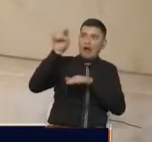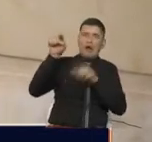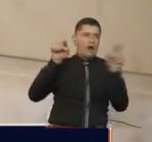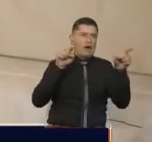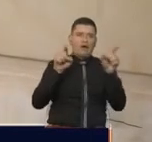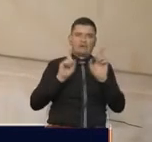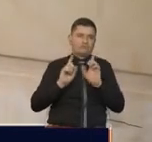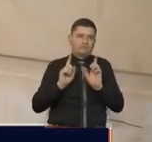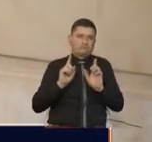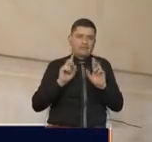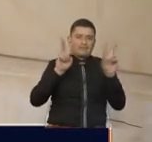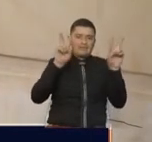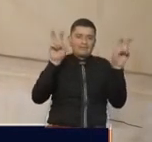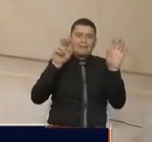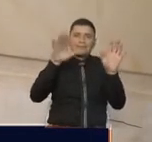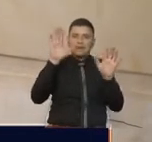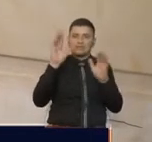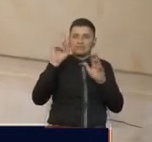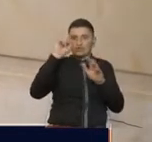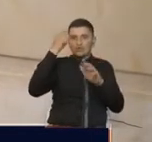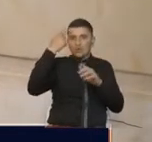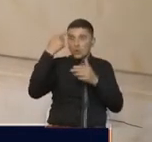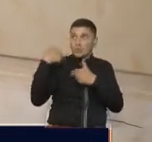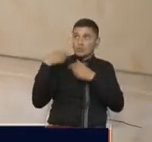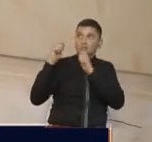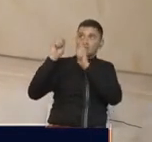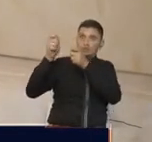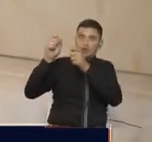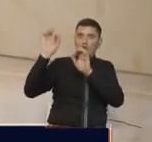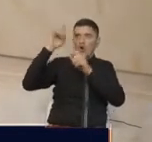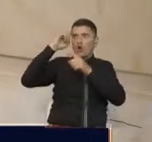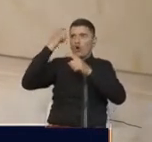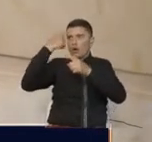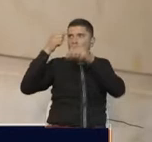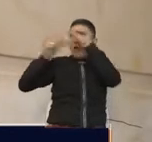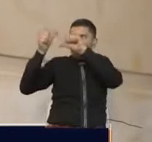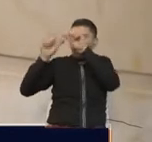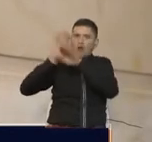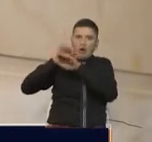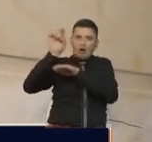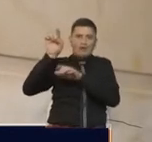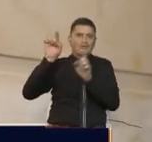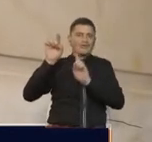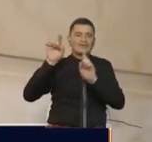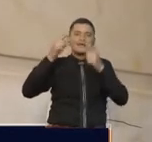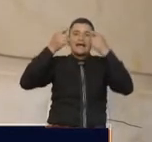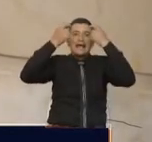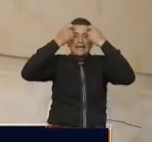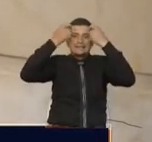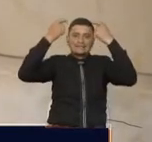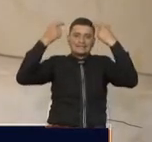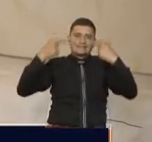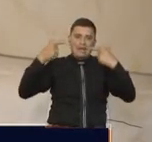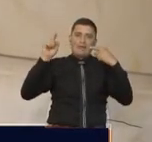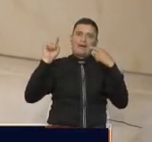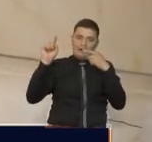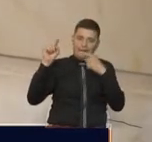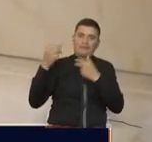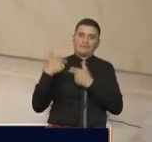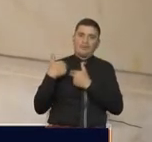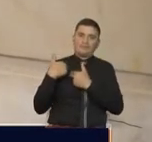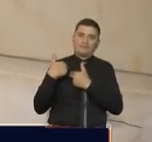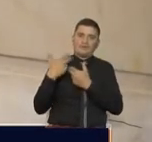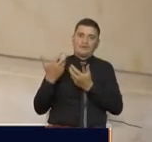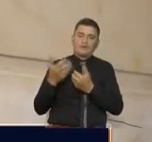asunto que no es un asunto de gobierno ni de gobiernos. Este es un asunto de Estado. Y quiero que